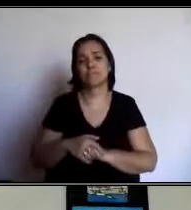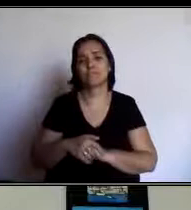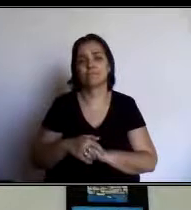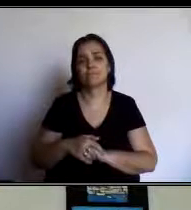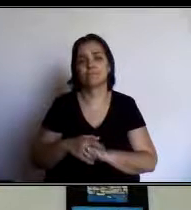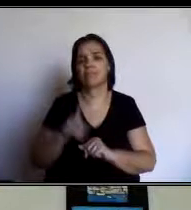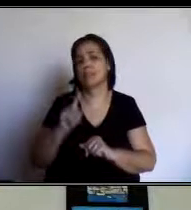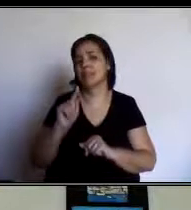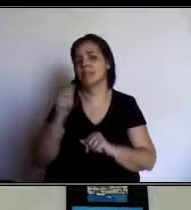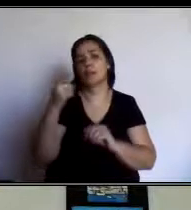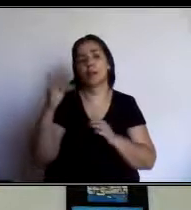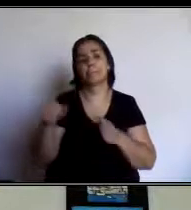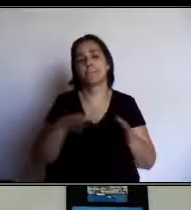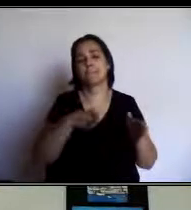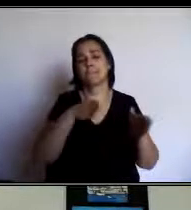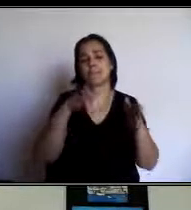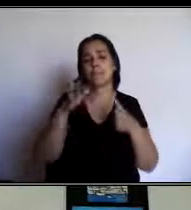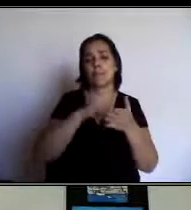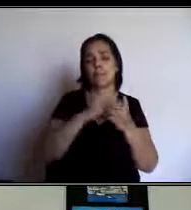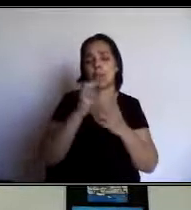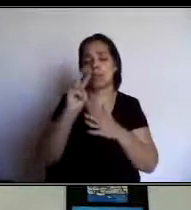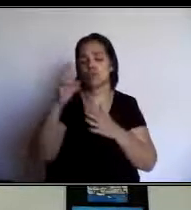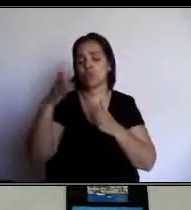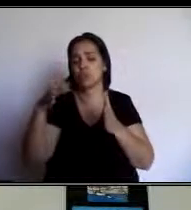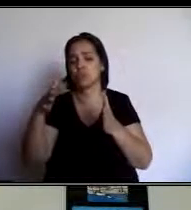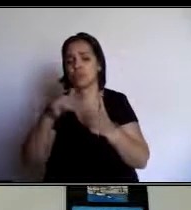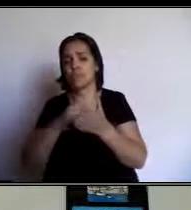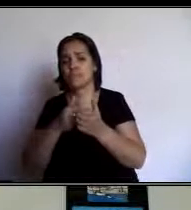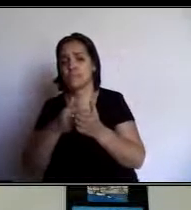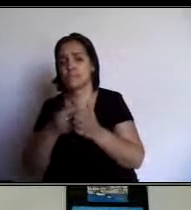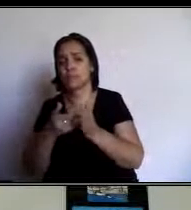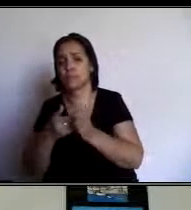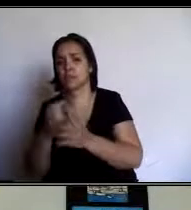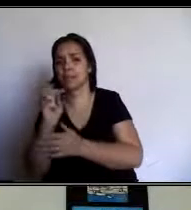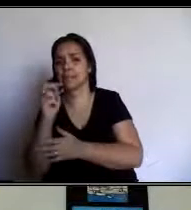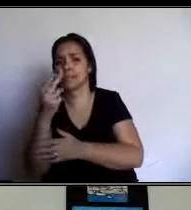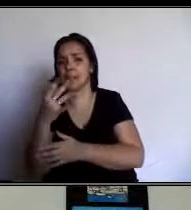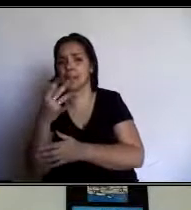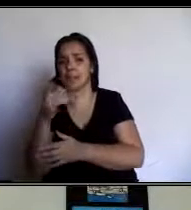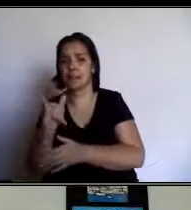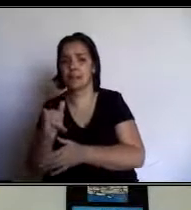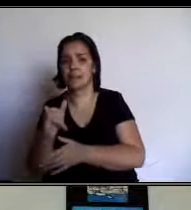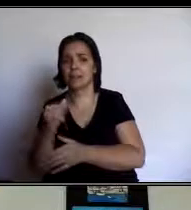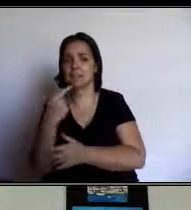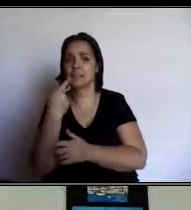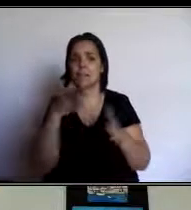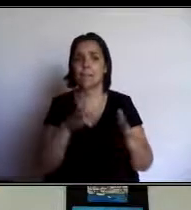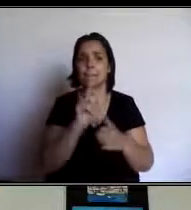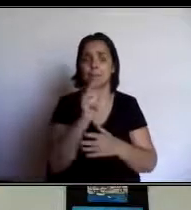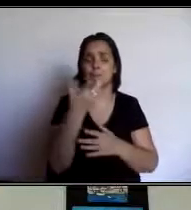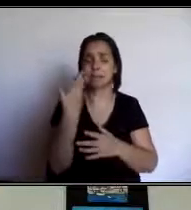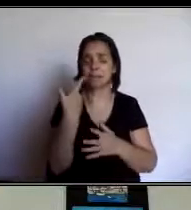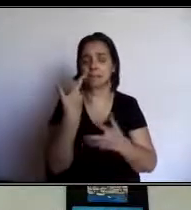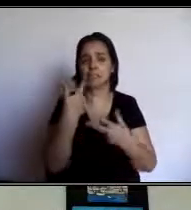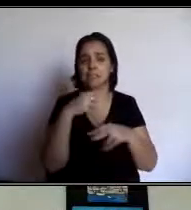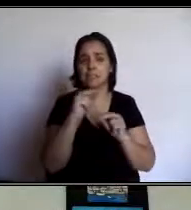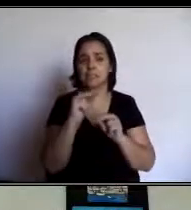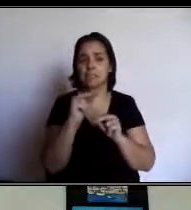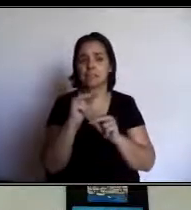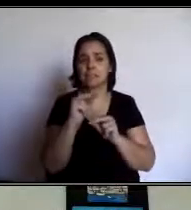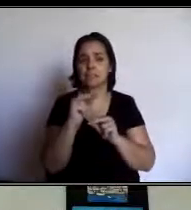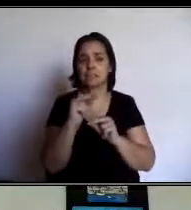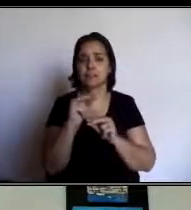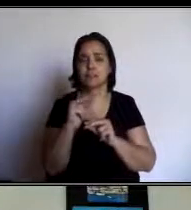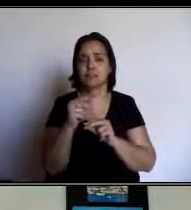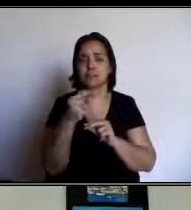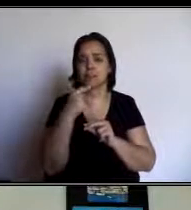Esa primera fase, puesto que el programa tiene dos fases, ahora os continúo explicando, pero esa primera fase ya se ha concluido, se ha llevado a